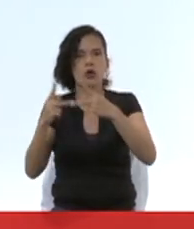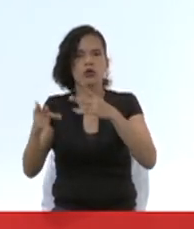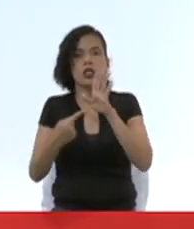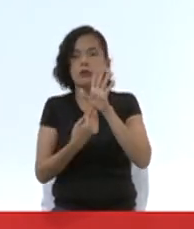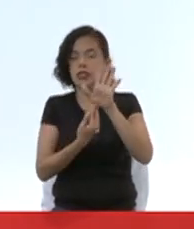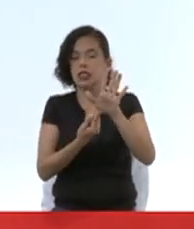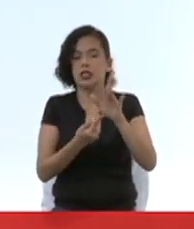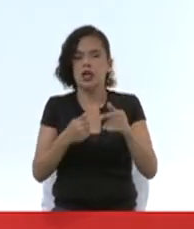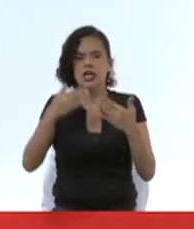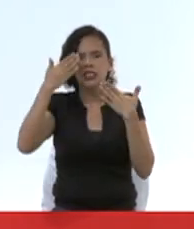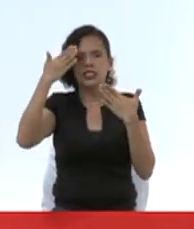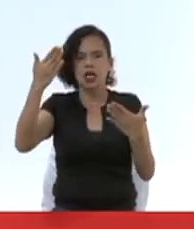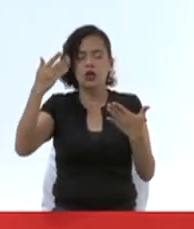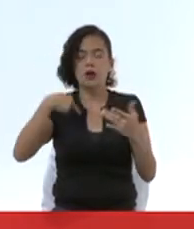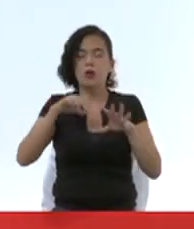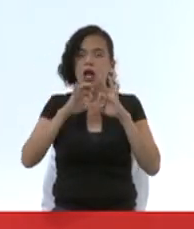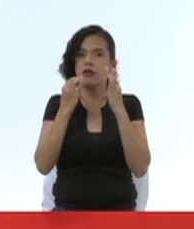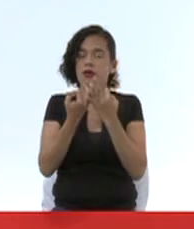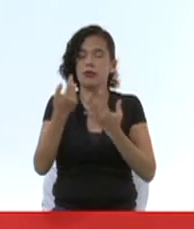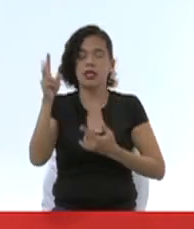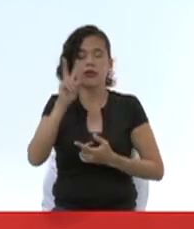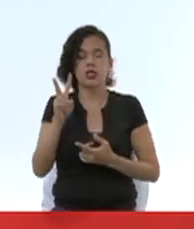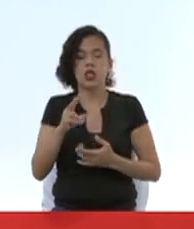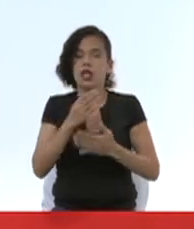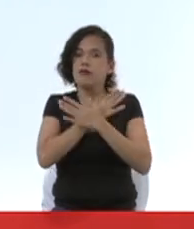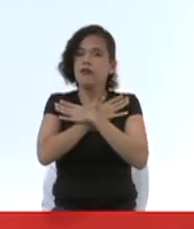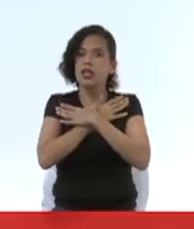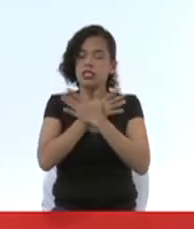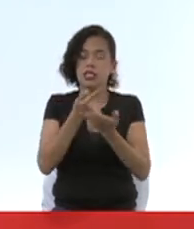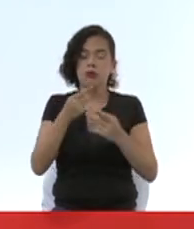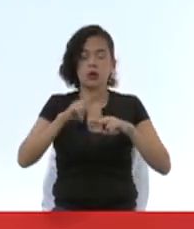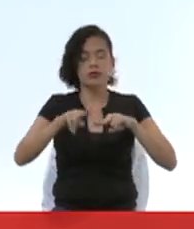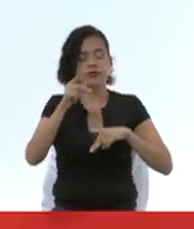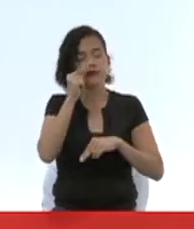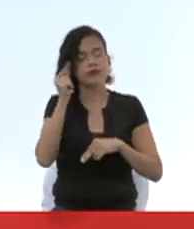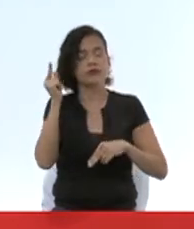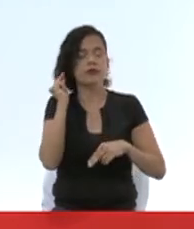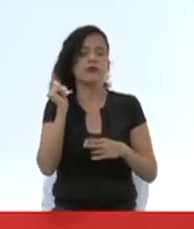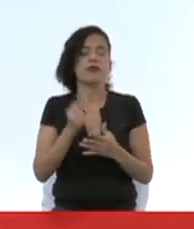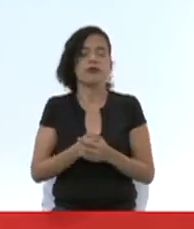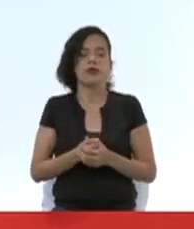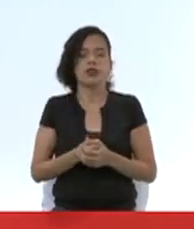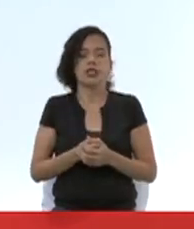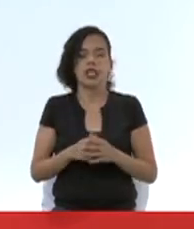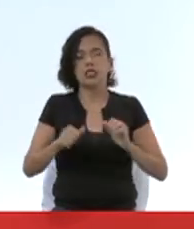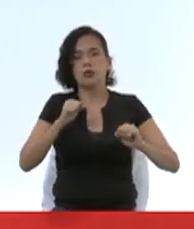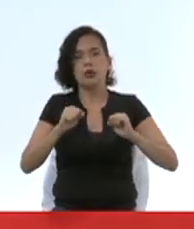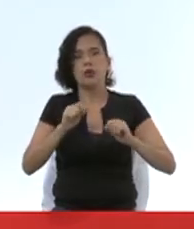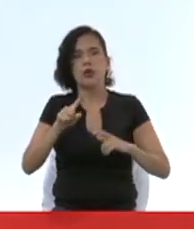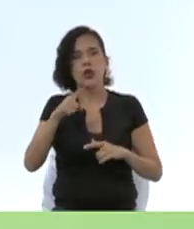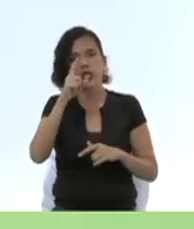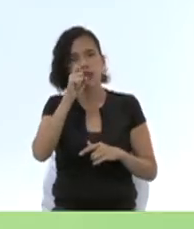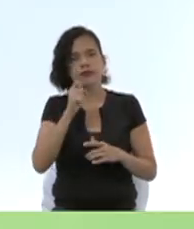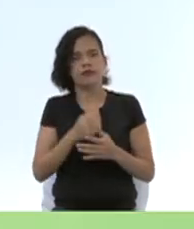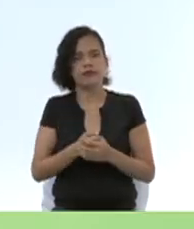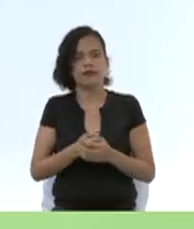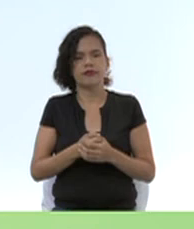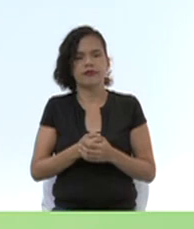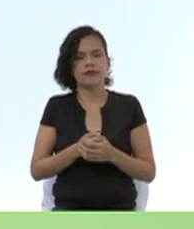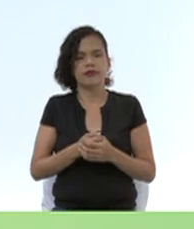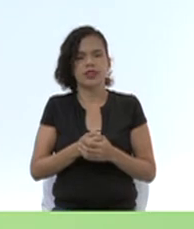presentadores. Saludamos a nuestra familia venezolana y felicitamos a los niños, niñas y adolescentes que han sido promovidos.